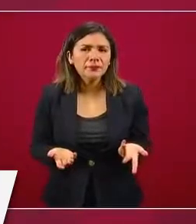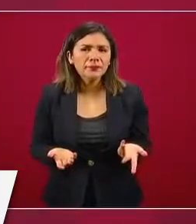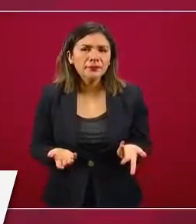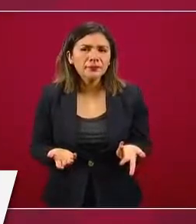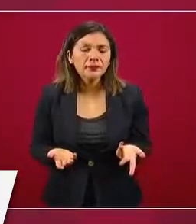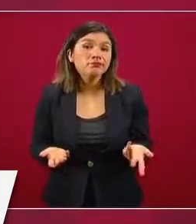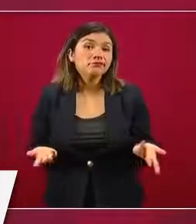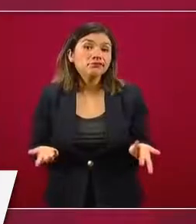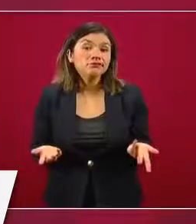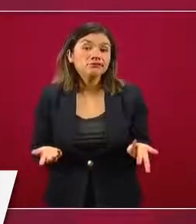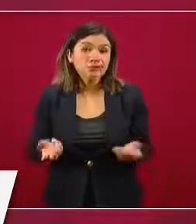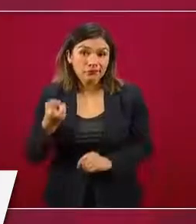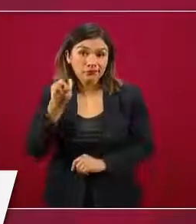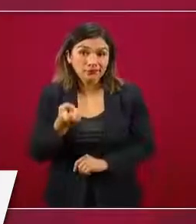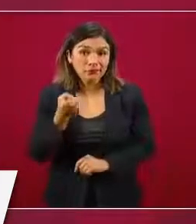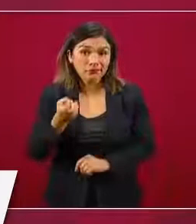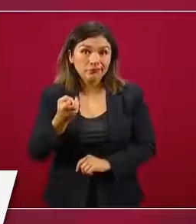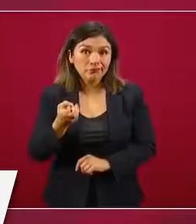Entonces,